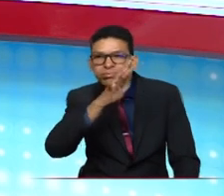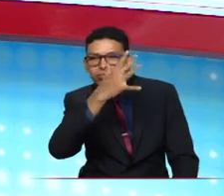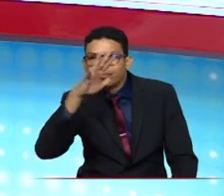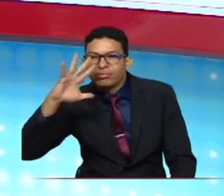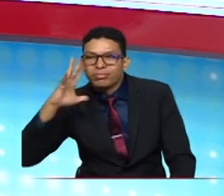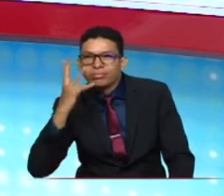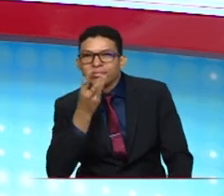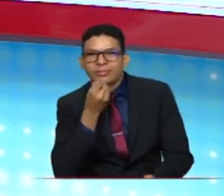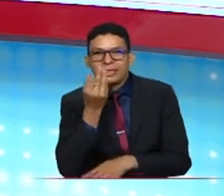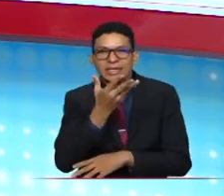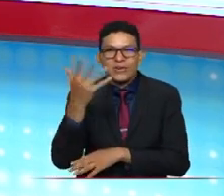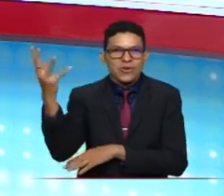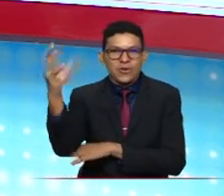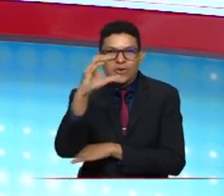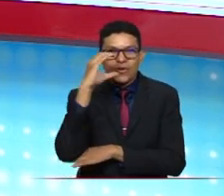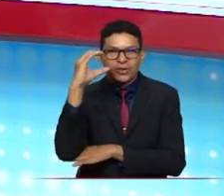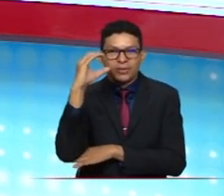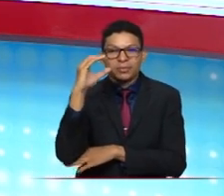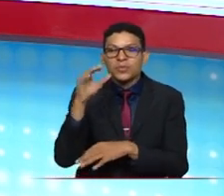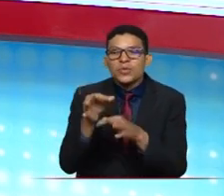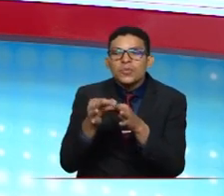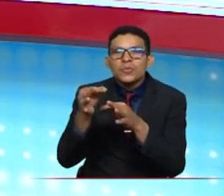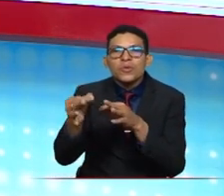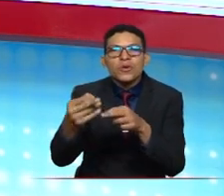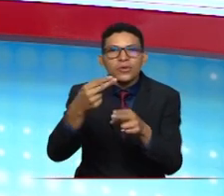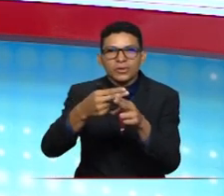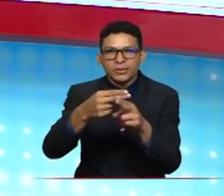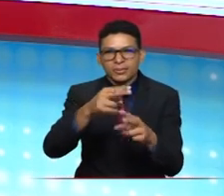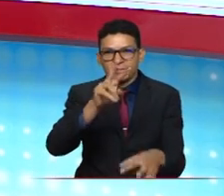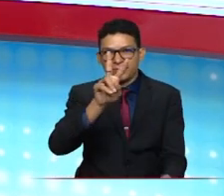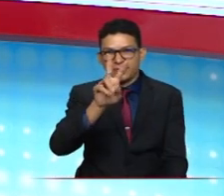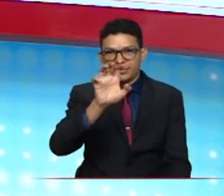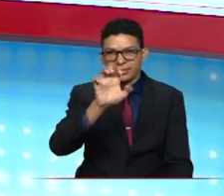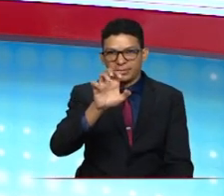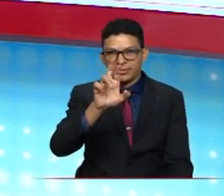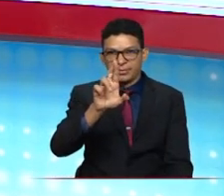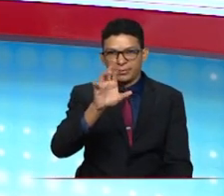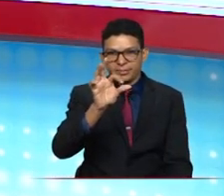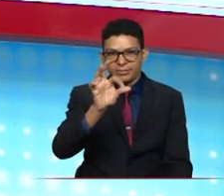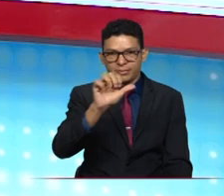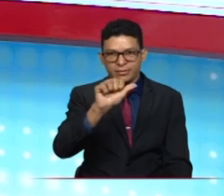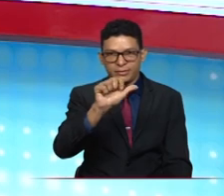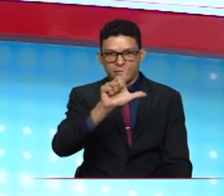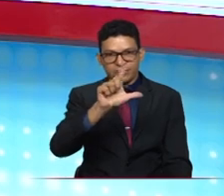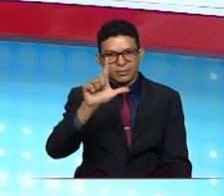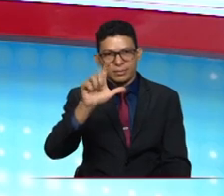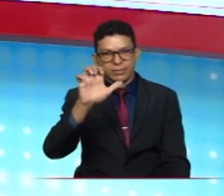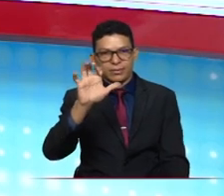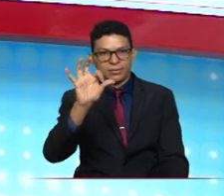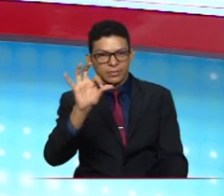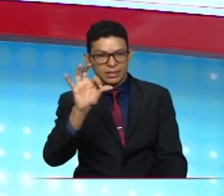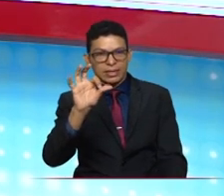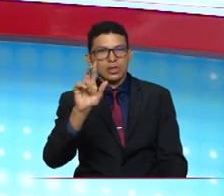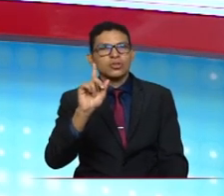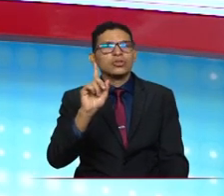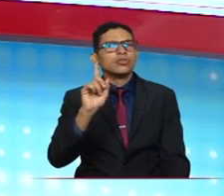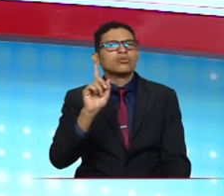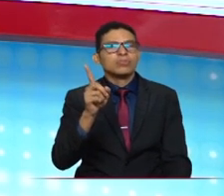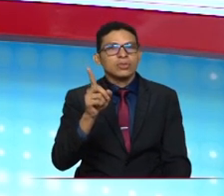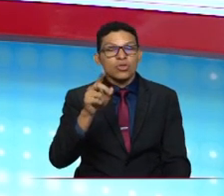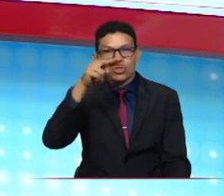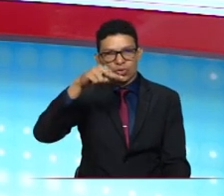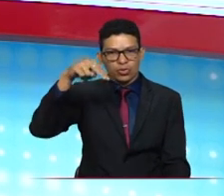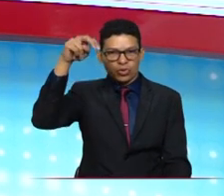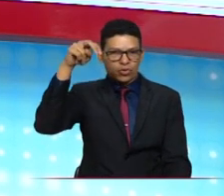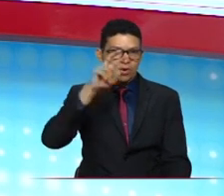Versalles que es un encantador Municipio del Norte del departamento del Valle del cauca Gigi se encuentra a tan solo 3 horas de Cali y es un